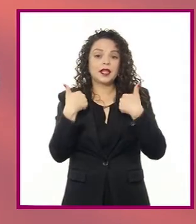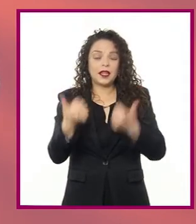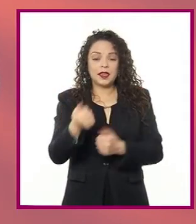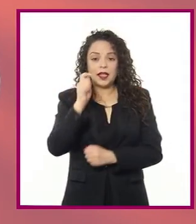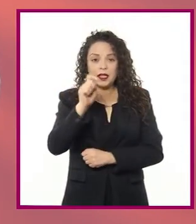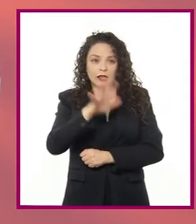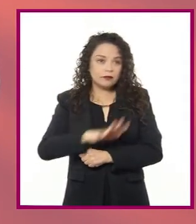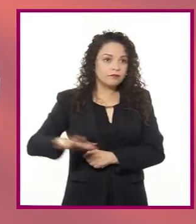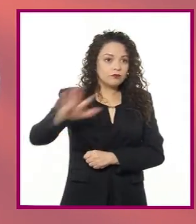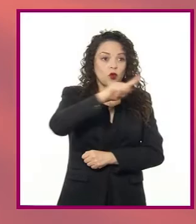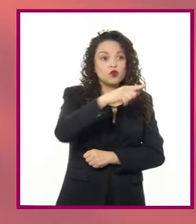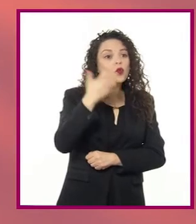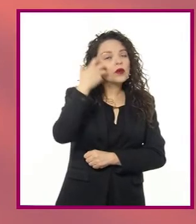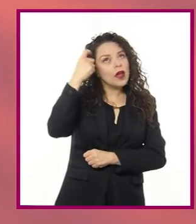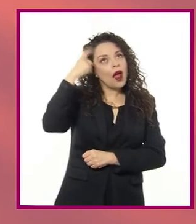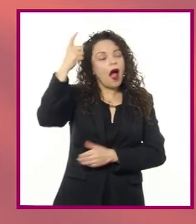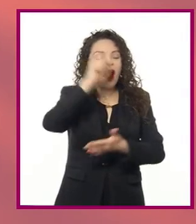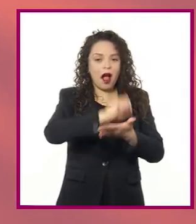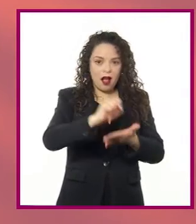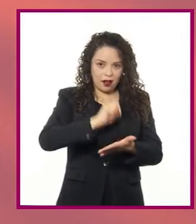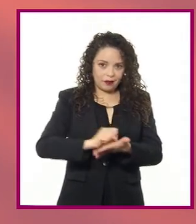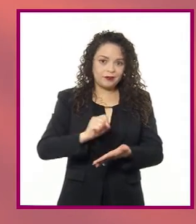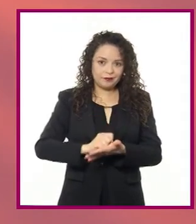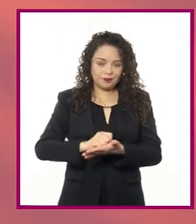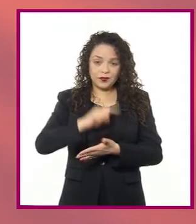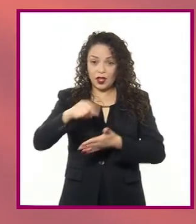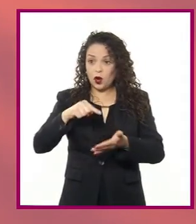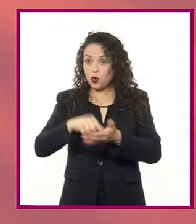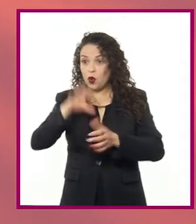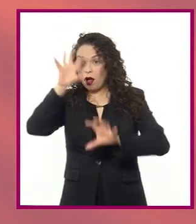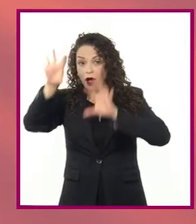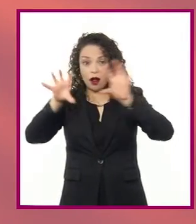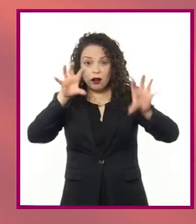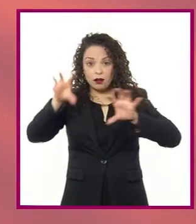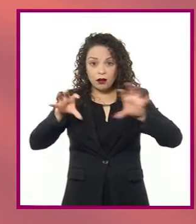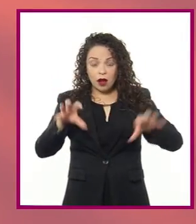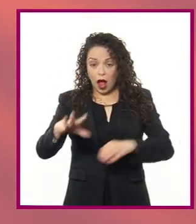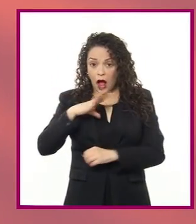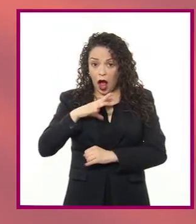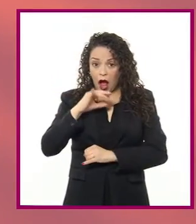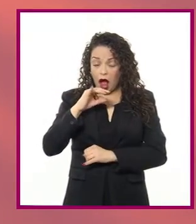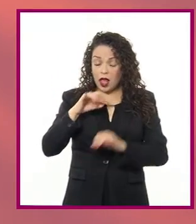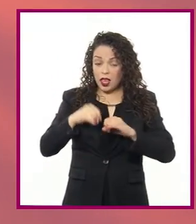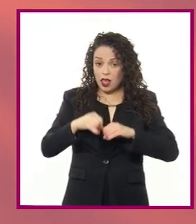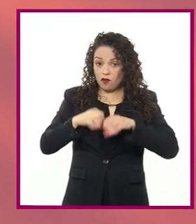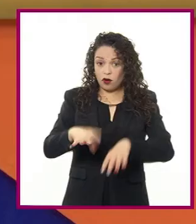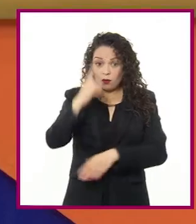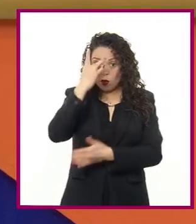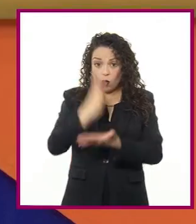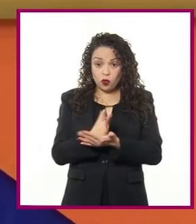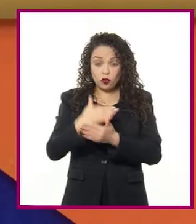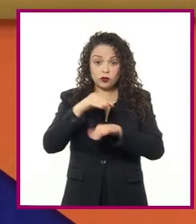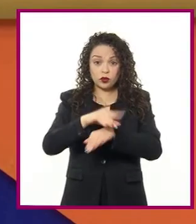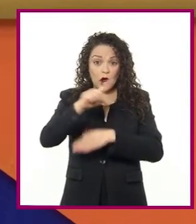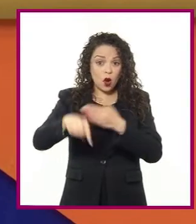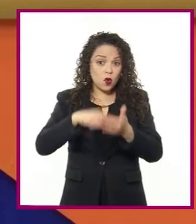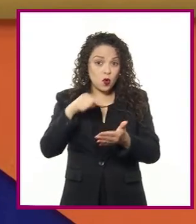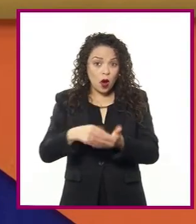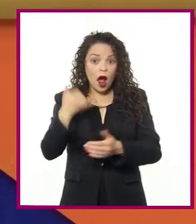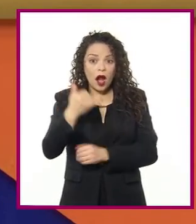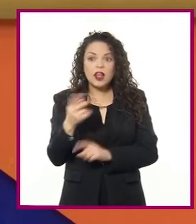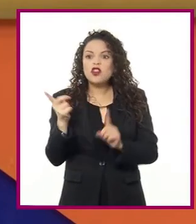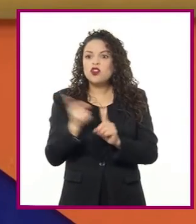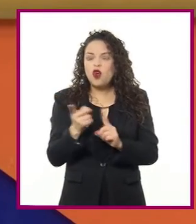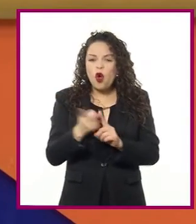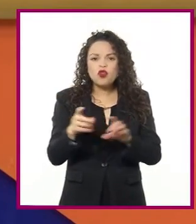que deseas crear. El escenario no solo proporciona información acerca del lugar y el tiempo, sino que